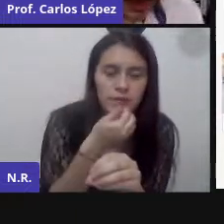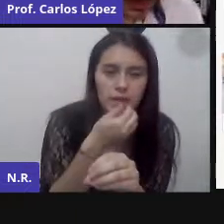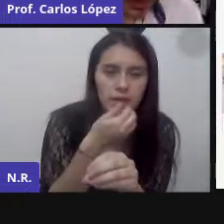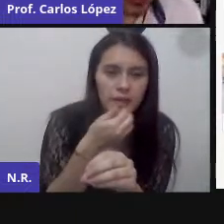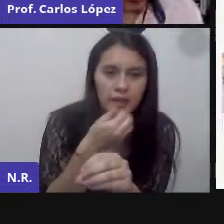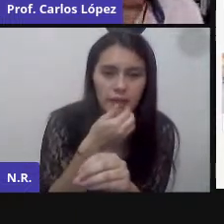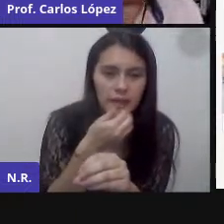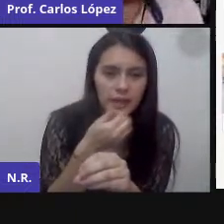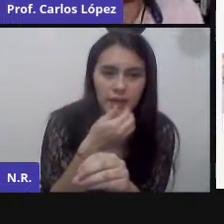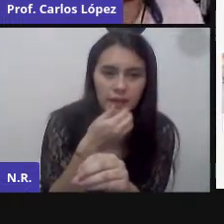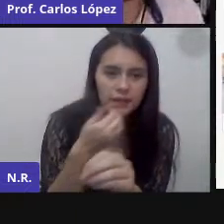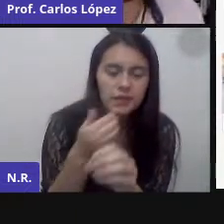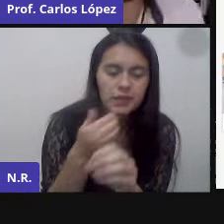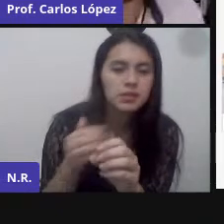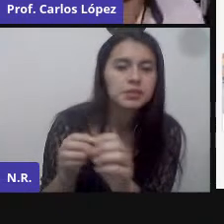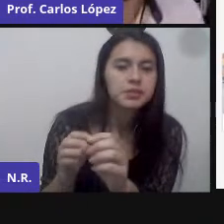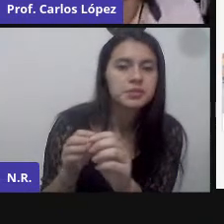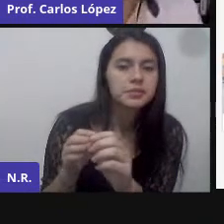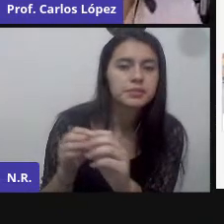Inmediatamente.